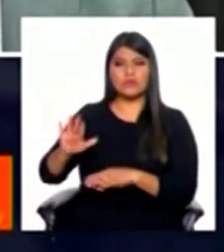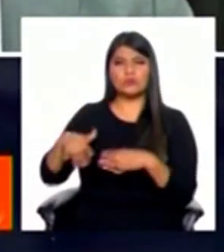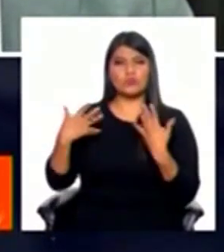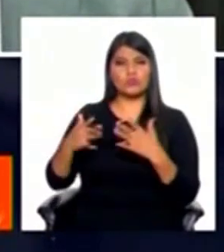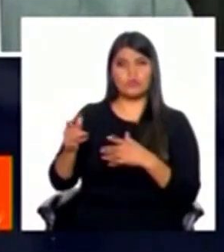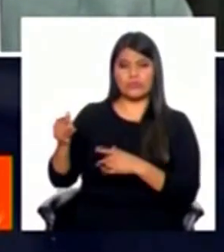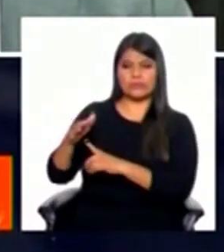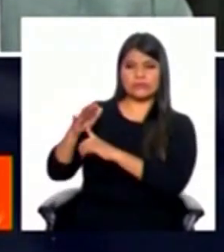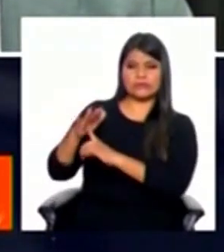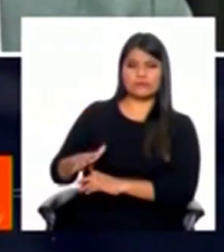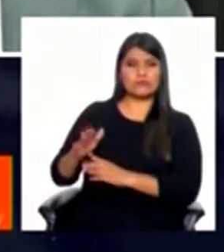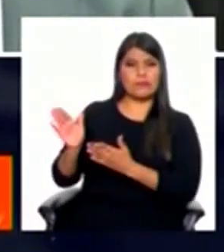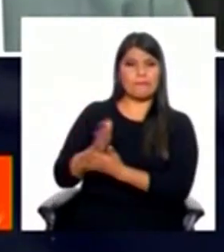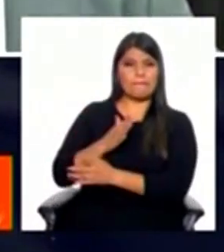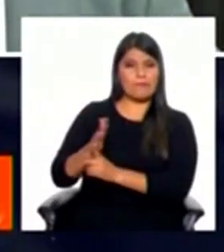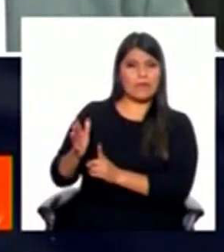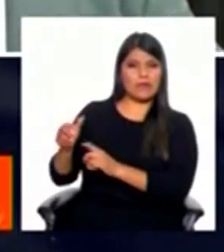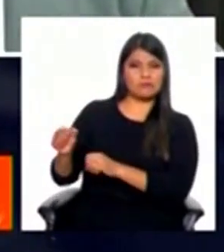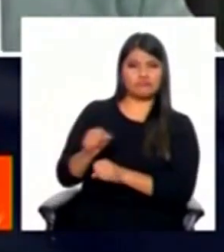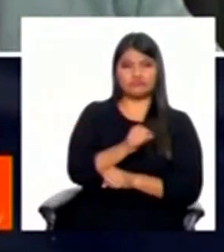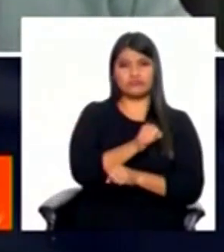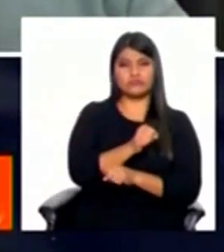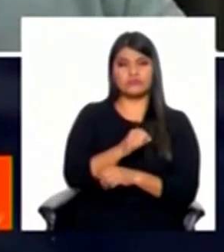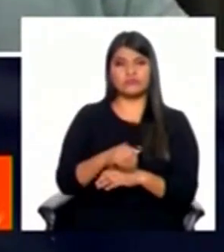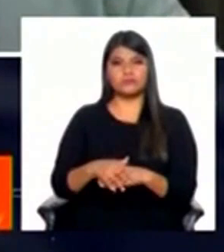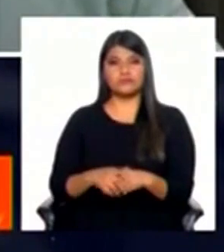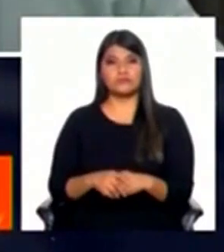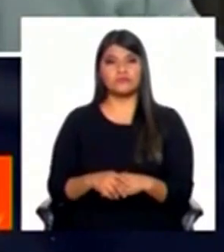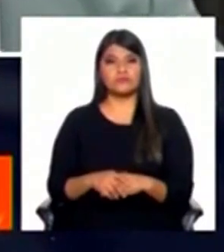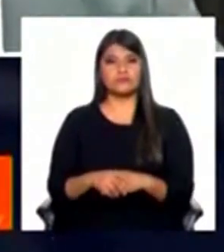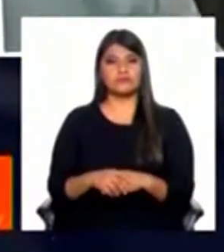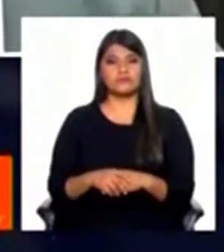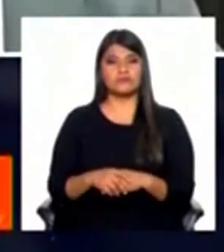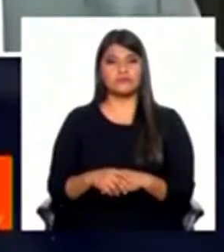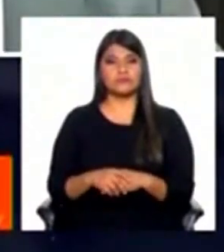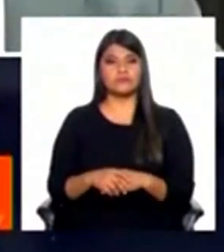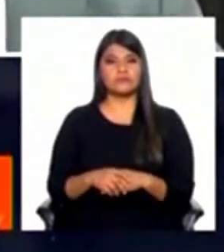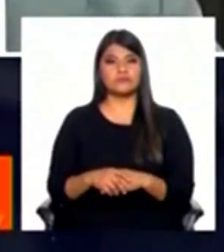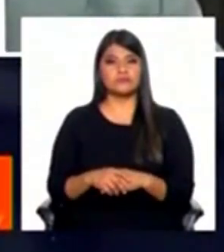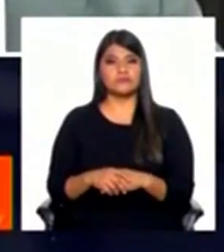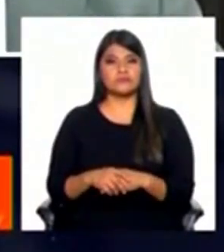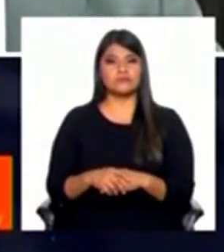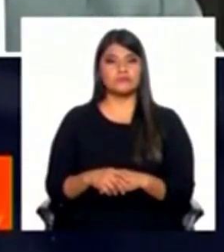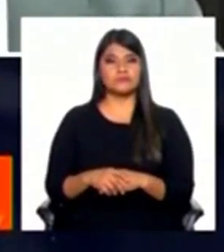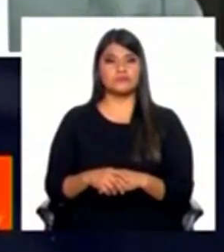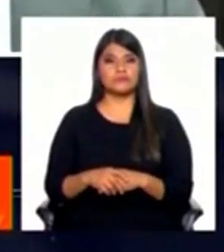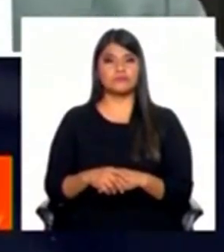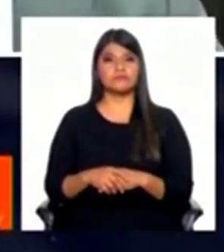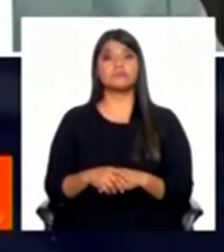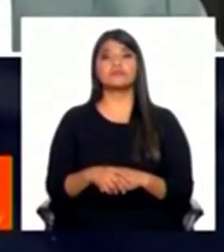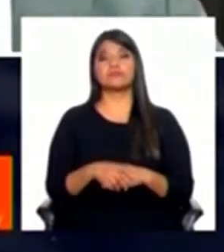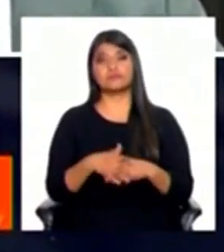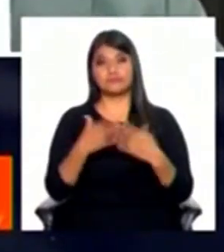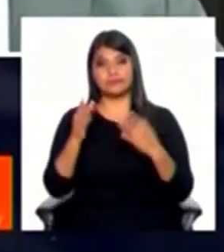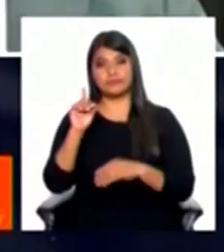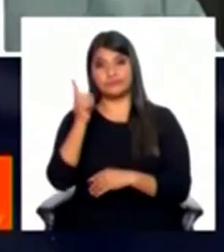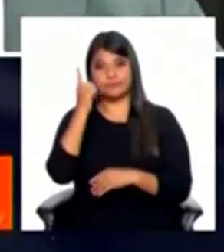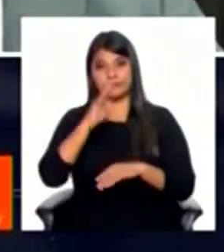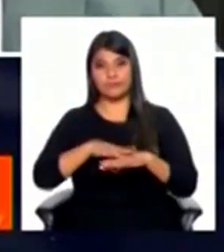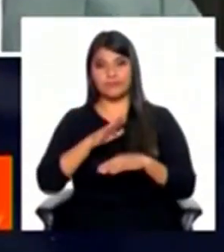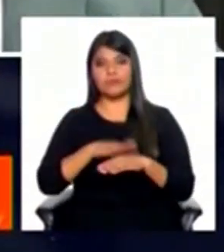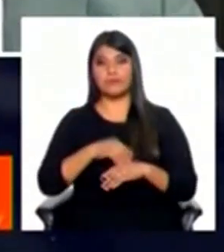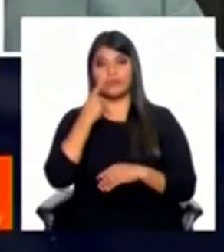este trato? Sí, ahí lo primero que tiene que determinarse y que ha sido evidente para todos